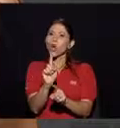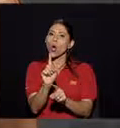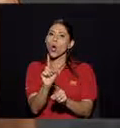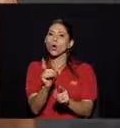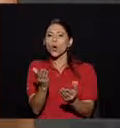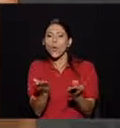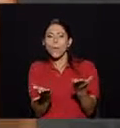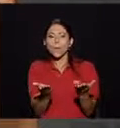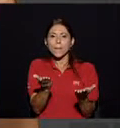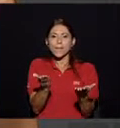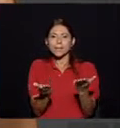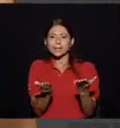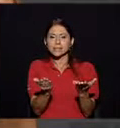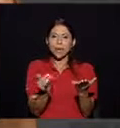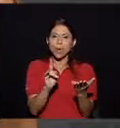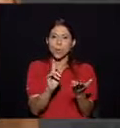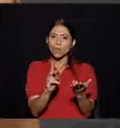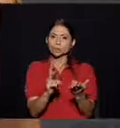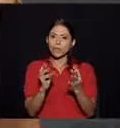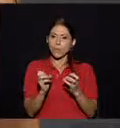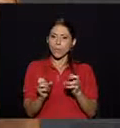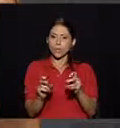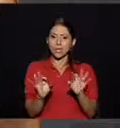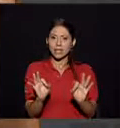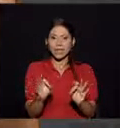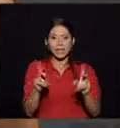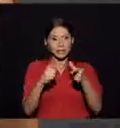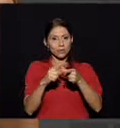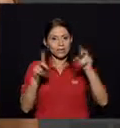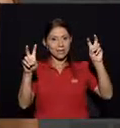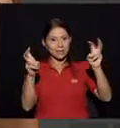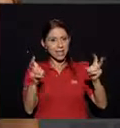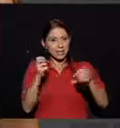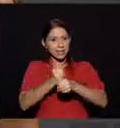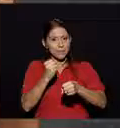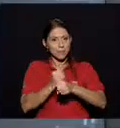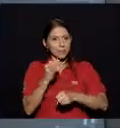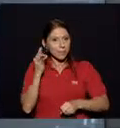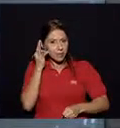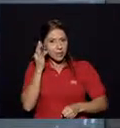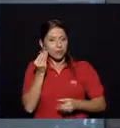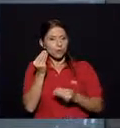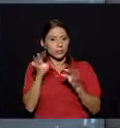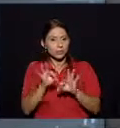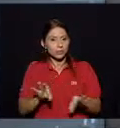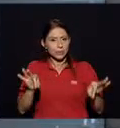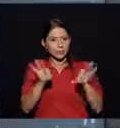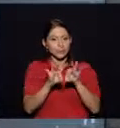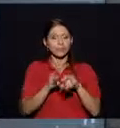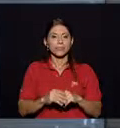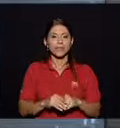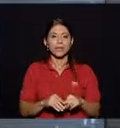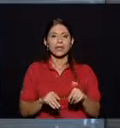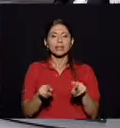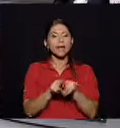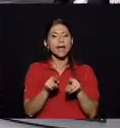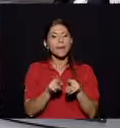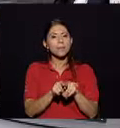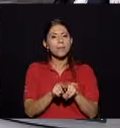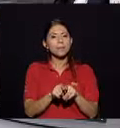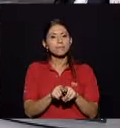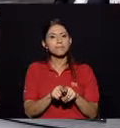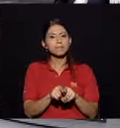de oportunidad de solventar esos otros. Entonces, el tema del empleo femenino es un factor clave. Por otro lado, también hicimos, y tal